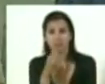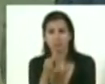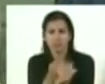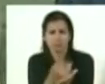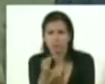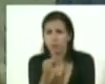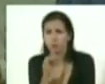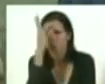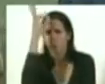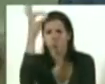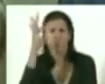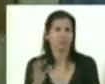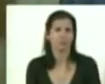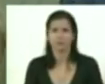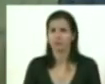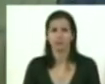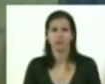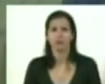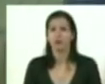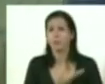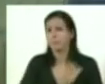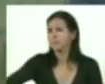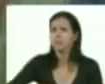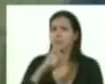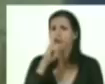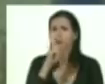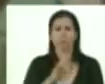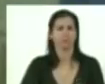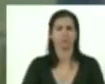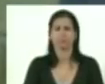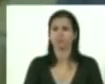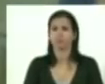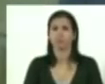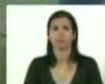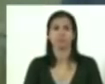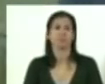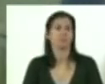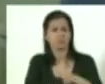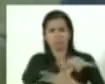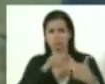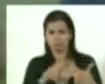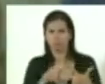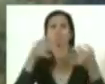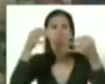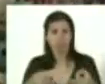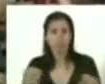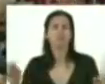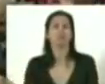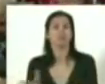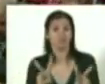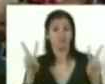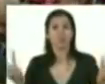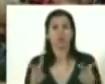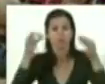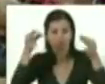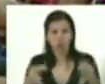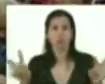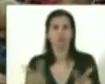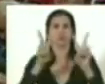incondicional, infinita, al presidente Maduro, serán las claves del éxito para esa gran